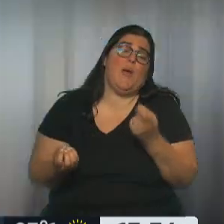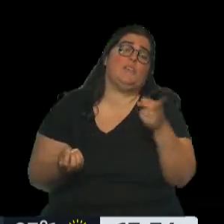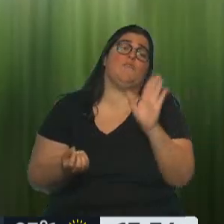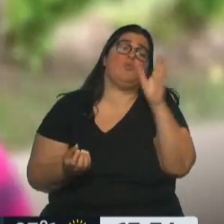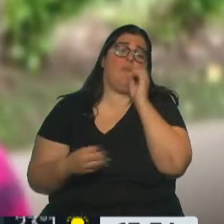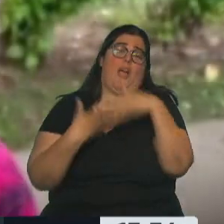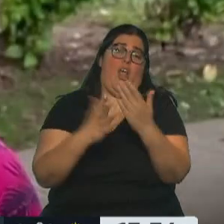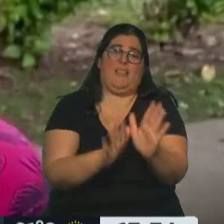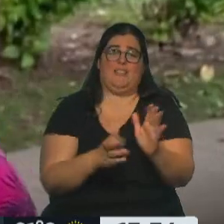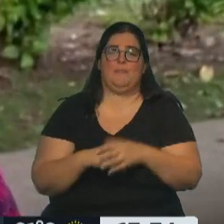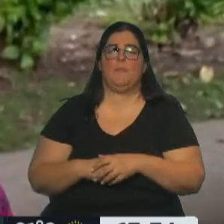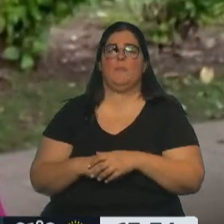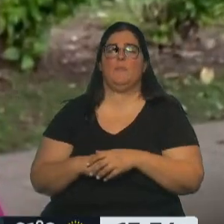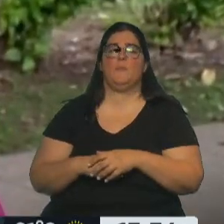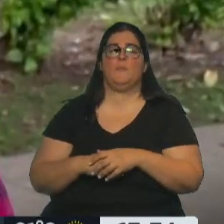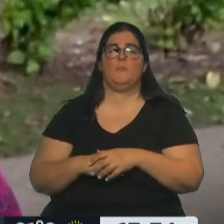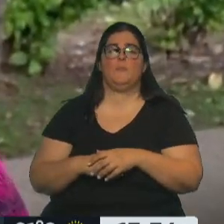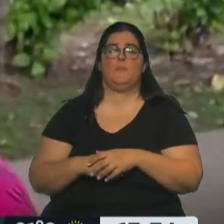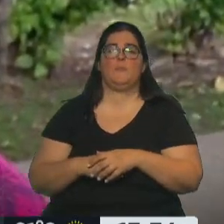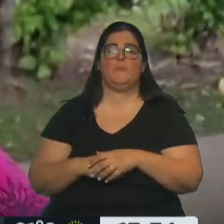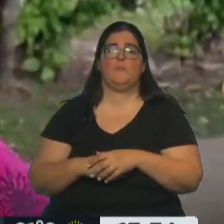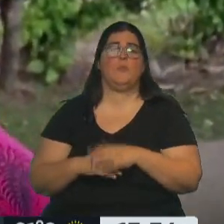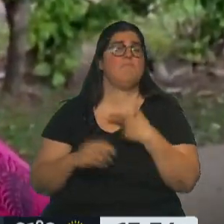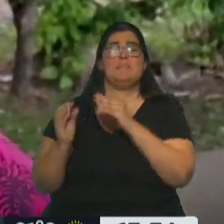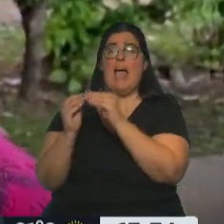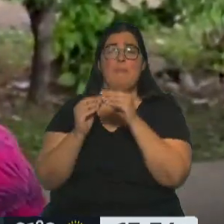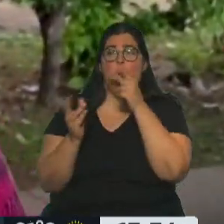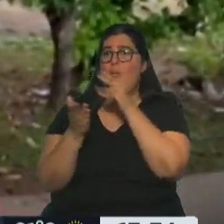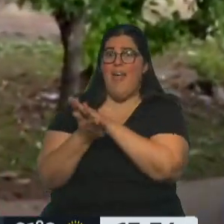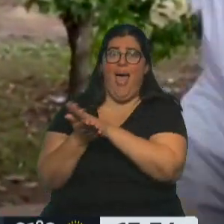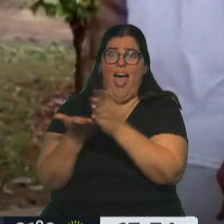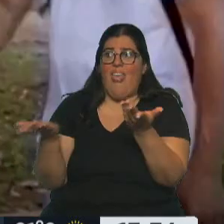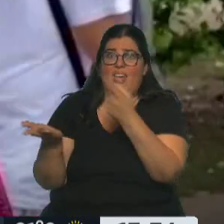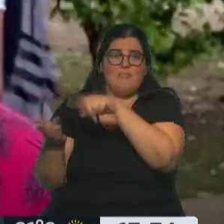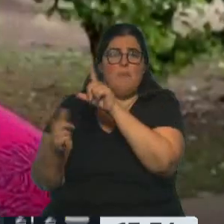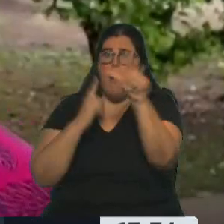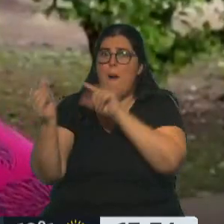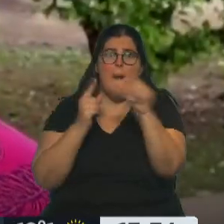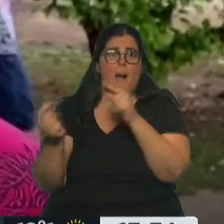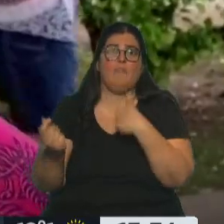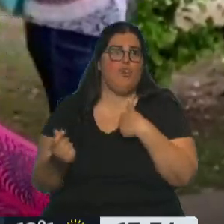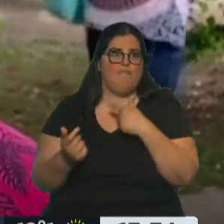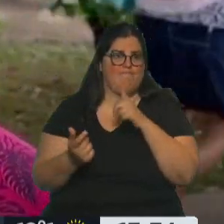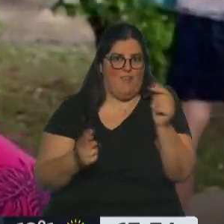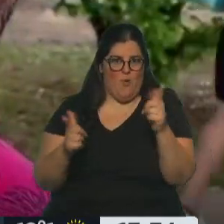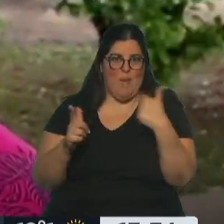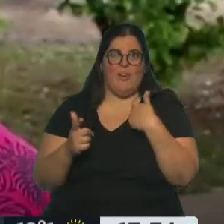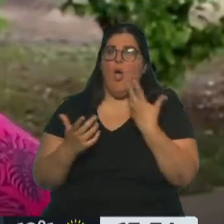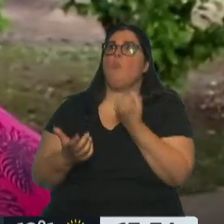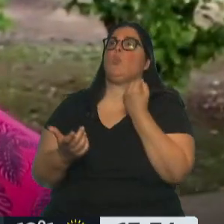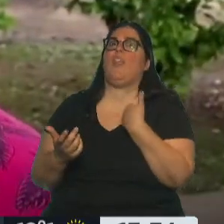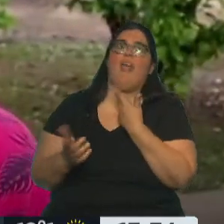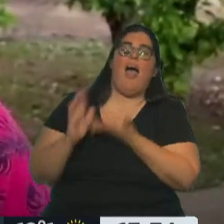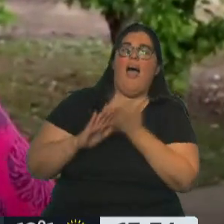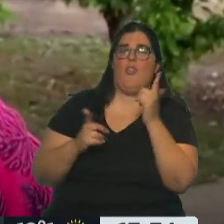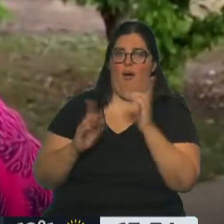ella. Ya no tengo amigos ya, todos han ido. Todos han ido. Yo no me he ido porque no he tenido la posibilidad de alguien que me diga vamos. Vamos. Y no se